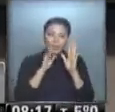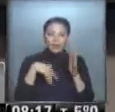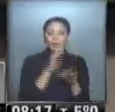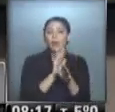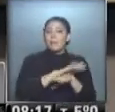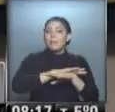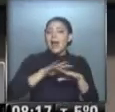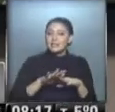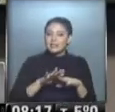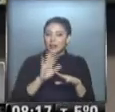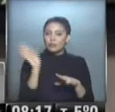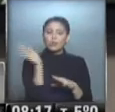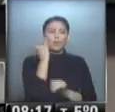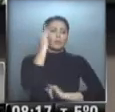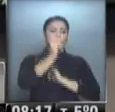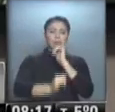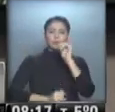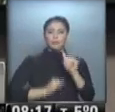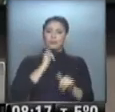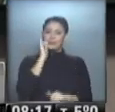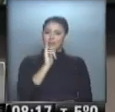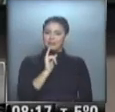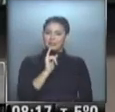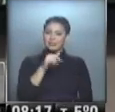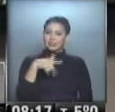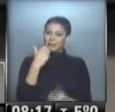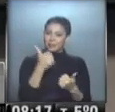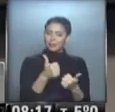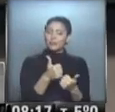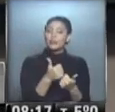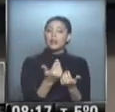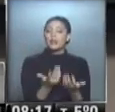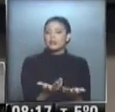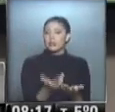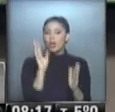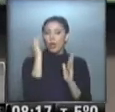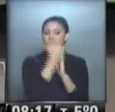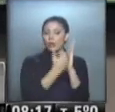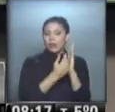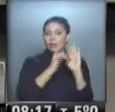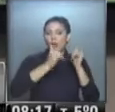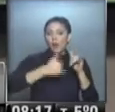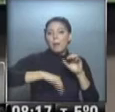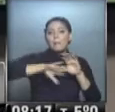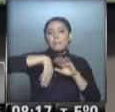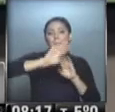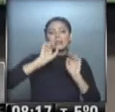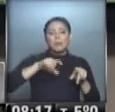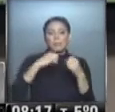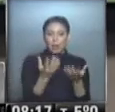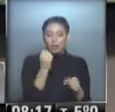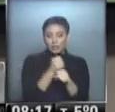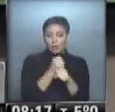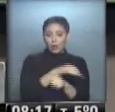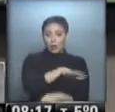sentido parte de su relato en el éxito de su gestión en el programa de Jóvenes con Más y Mejor Trabajo en